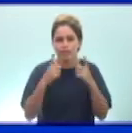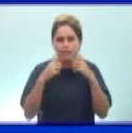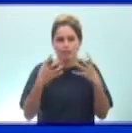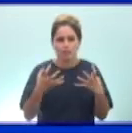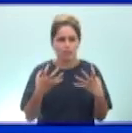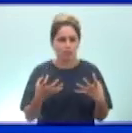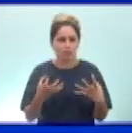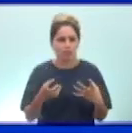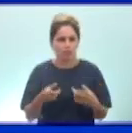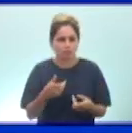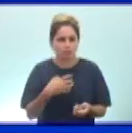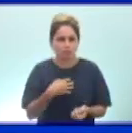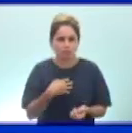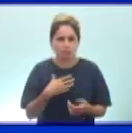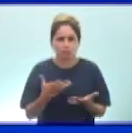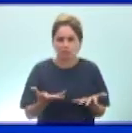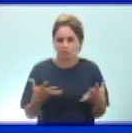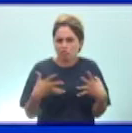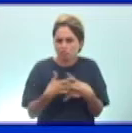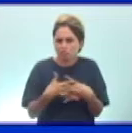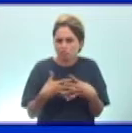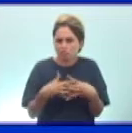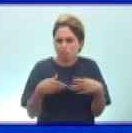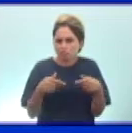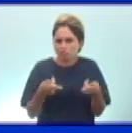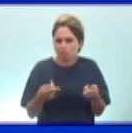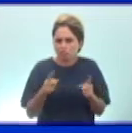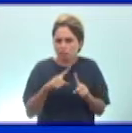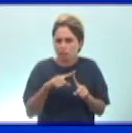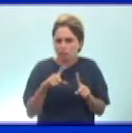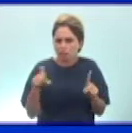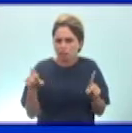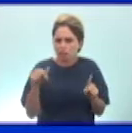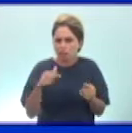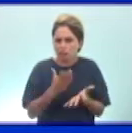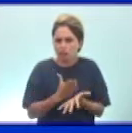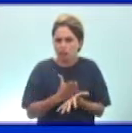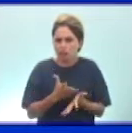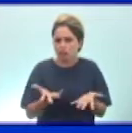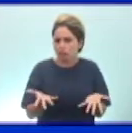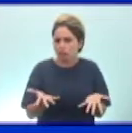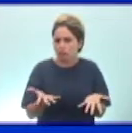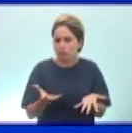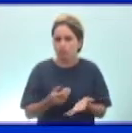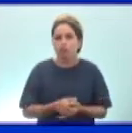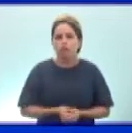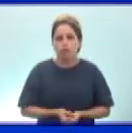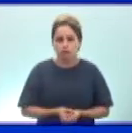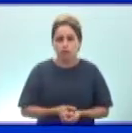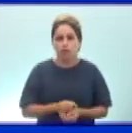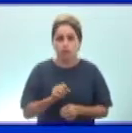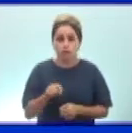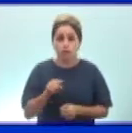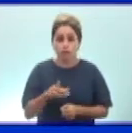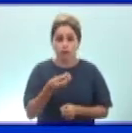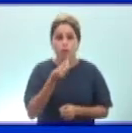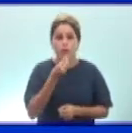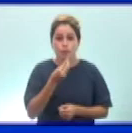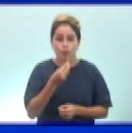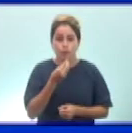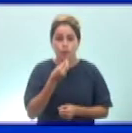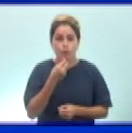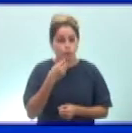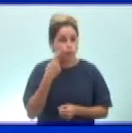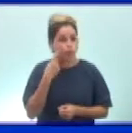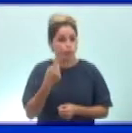qué relación tiene con el tema de la clase de hoy. Bien, a partir de este gráfico, ustedes podían determinar el